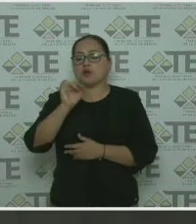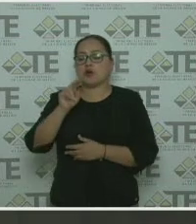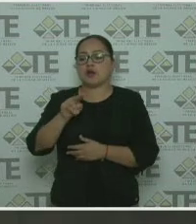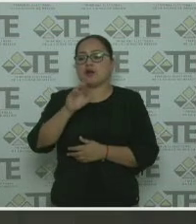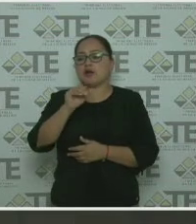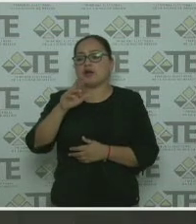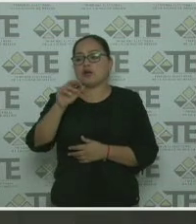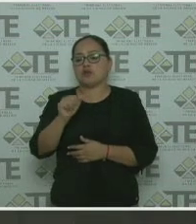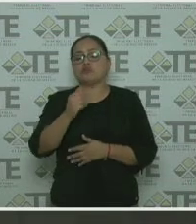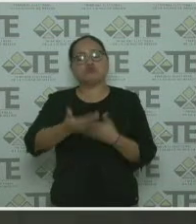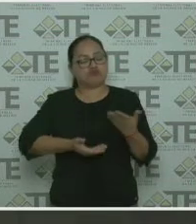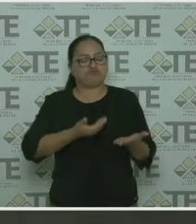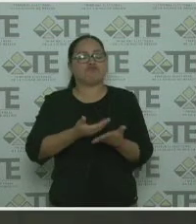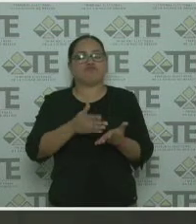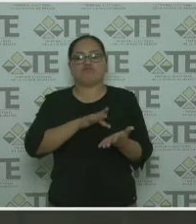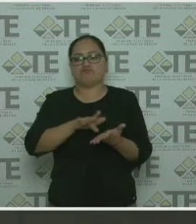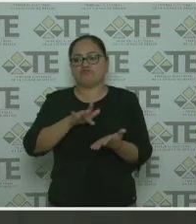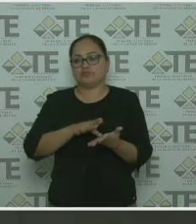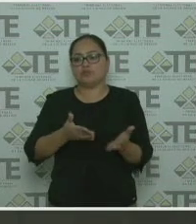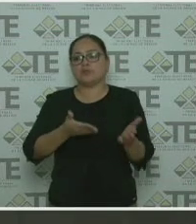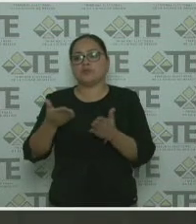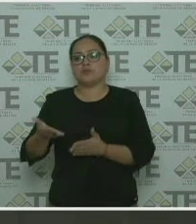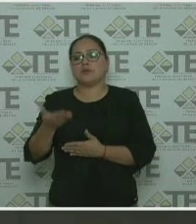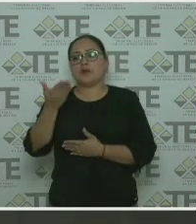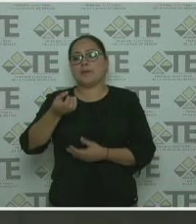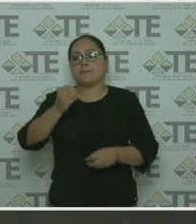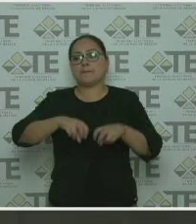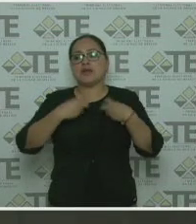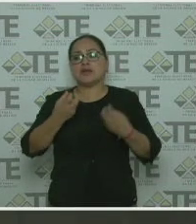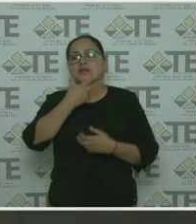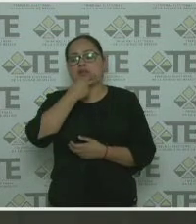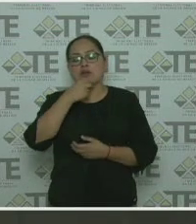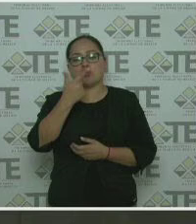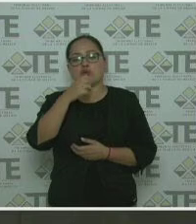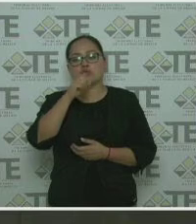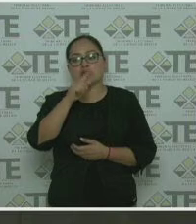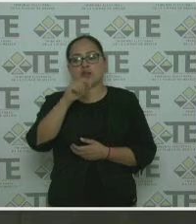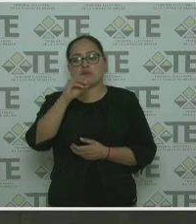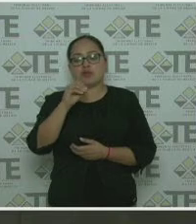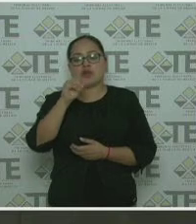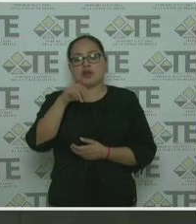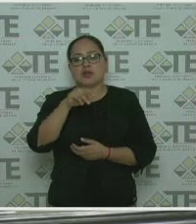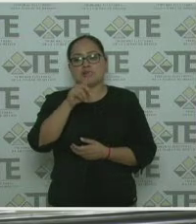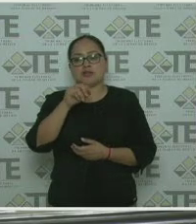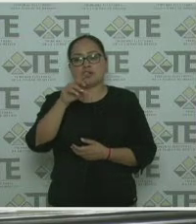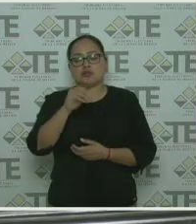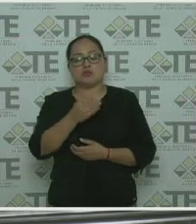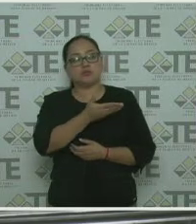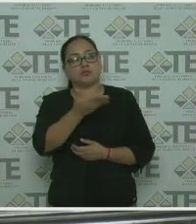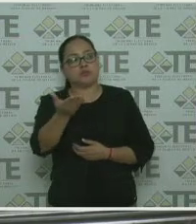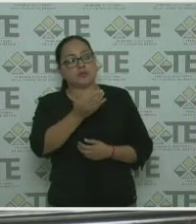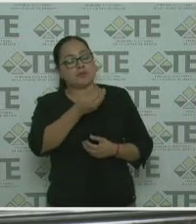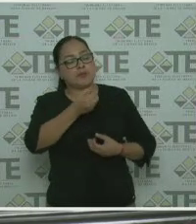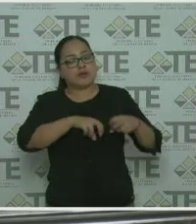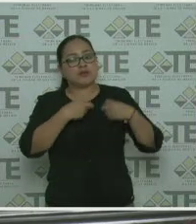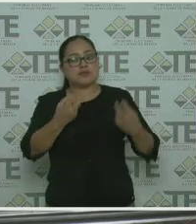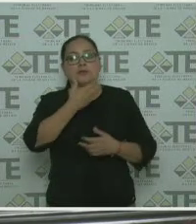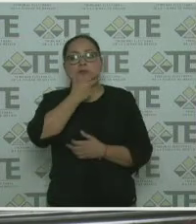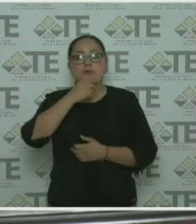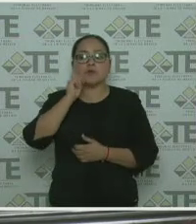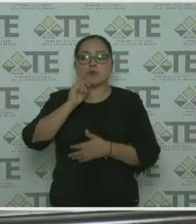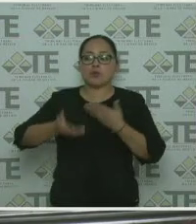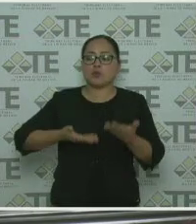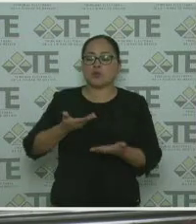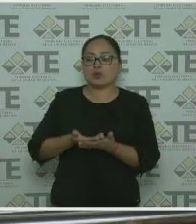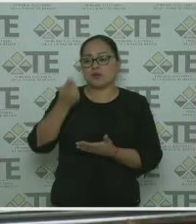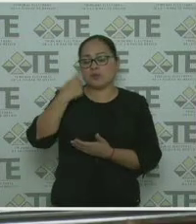Juan Carlos Sánchez León. Con los proyectos de cuenta. Muchas gracias. Magistrado Gustavo Gonzalo Hernández. A favor. Muchas gracias, magistradas, magistrados. Los proyectos de